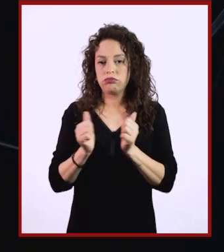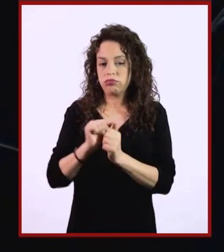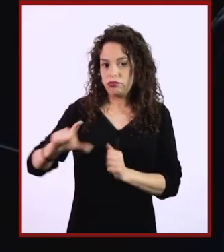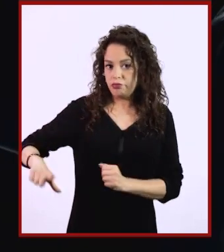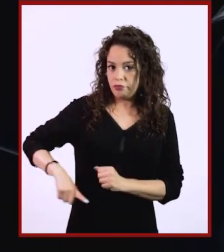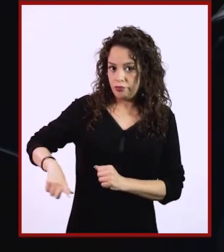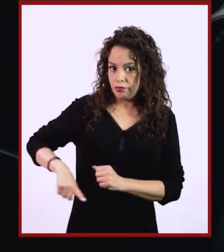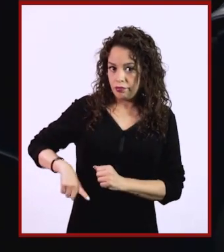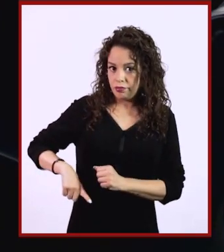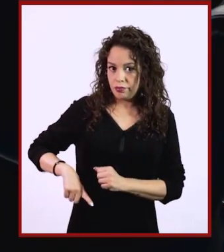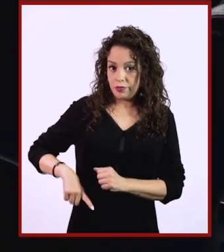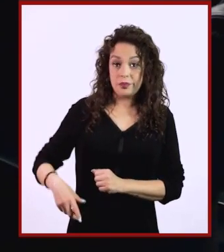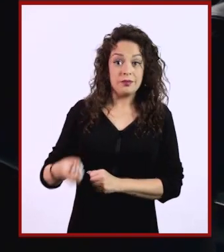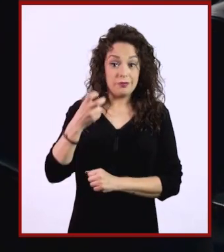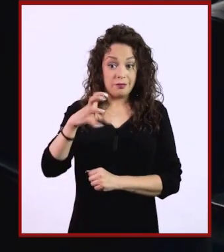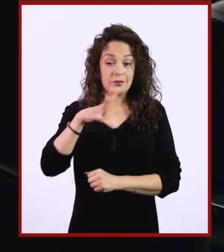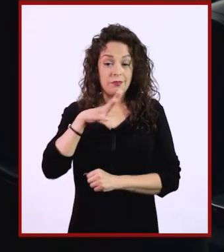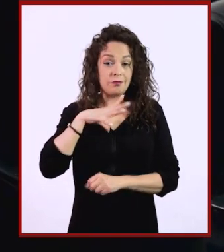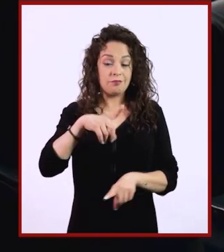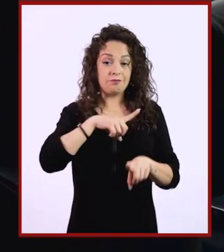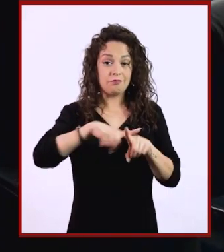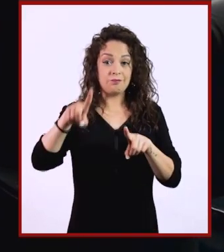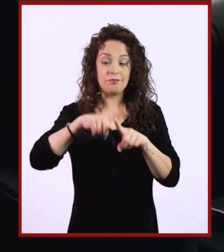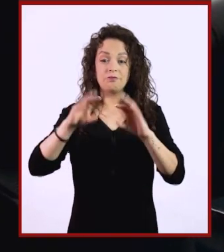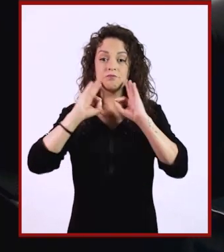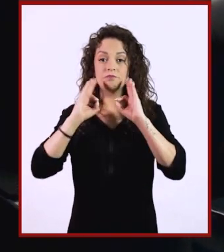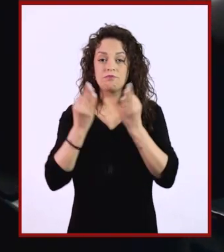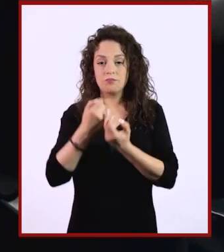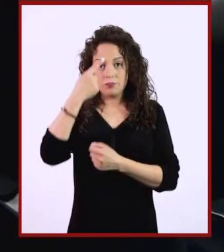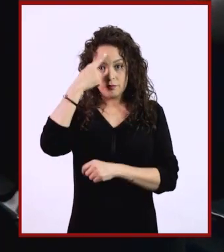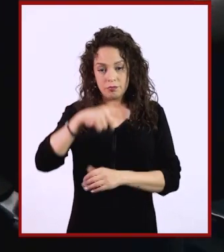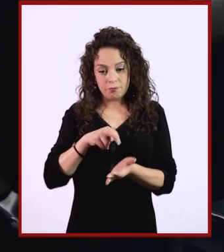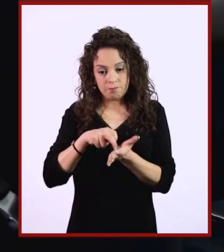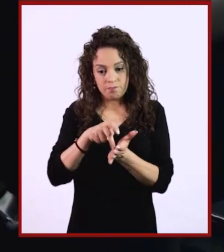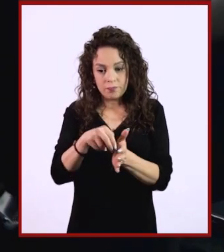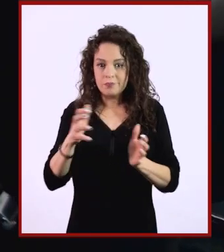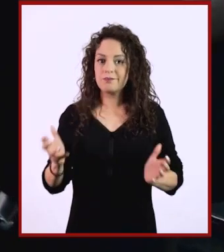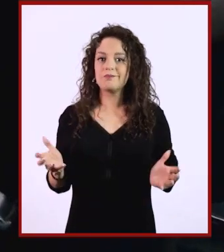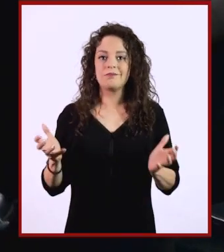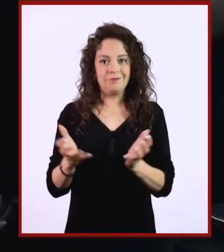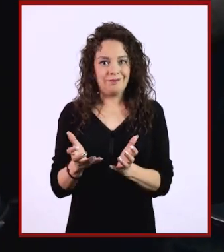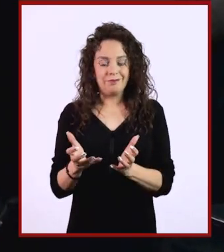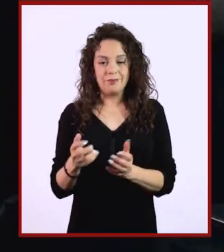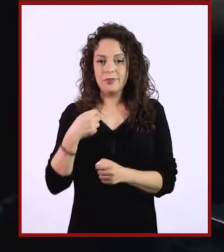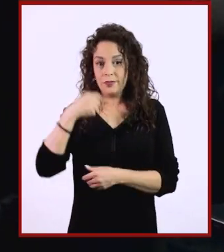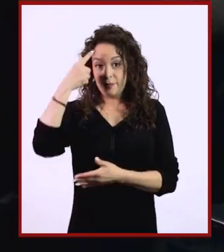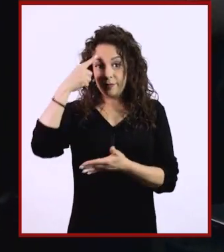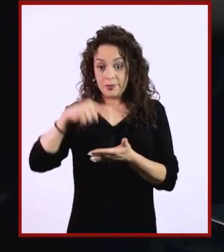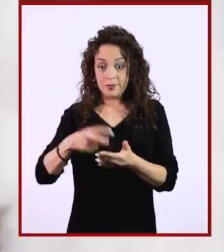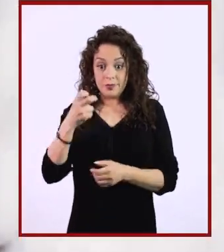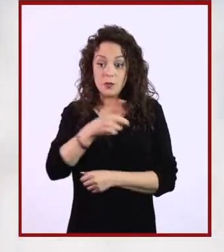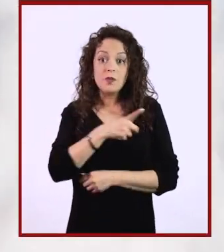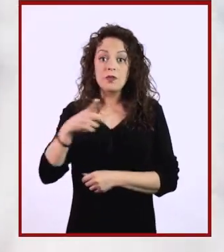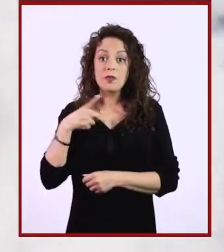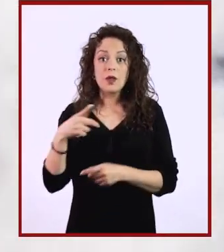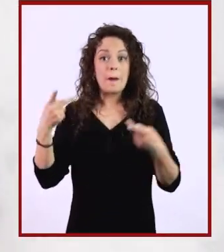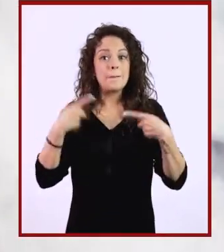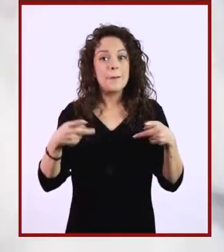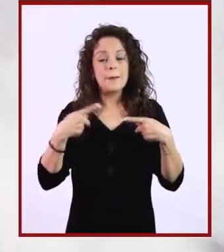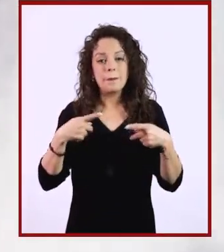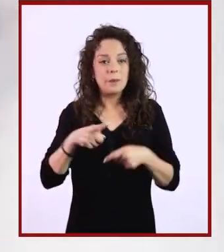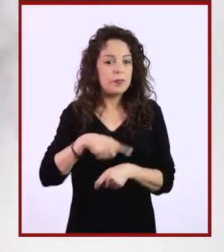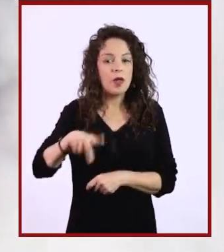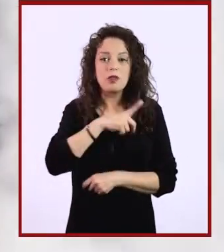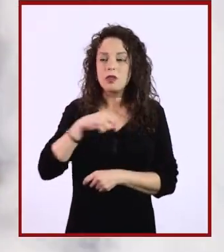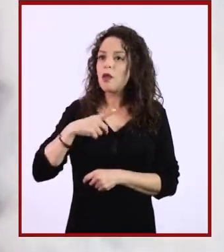manera existen como estas plataformas de acción, ¿no? Y creo yo que debe de ser una demanda de la sociedad pedir un